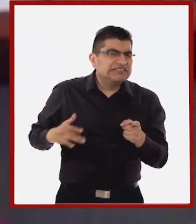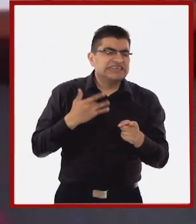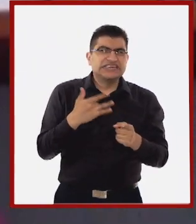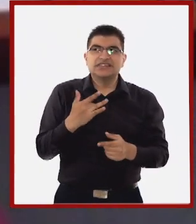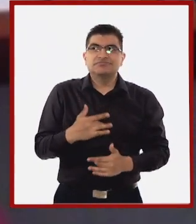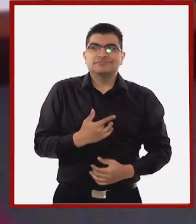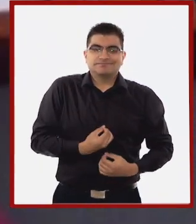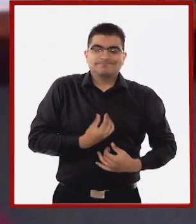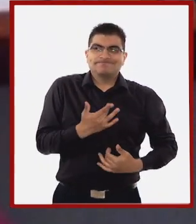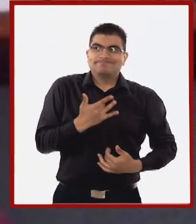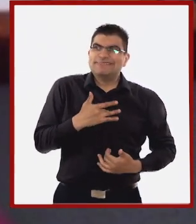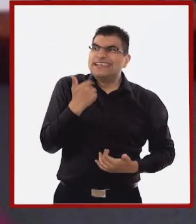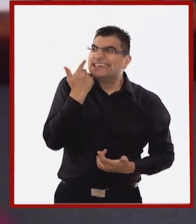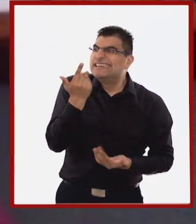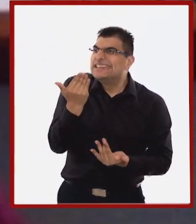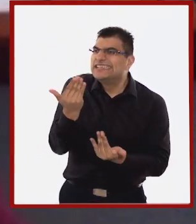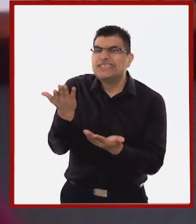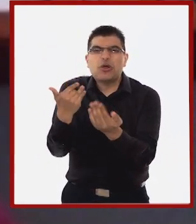pulsiones